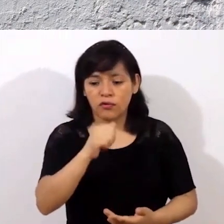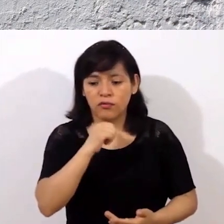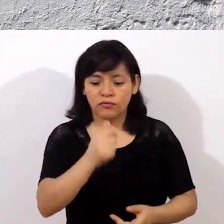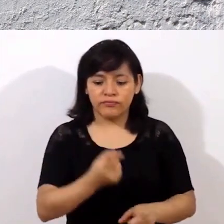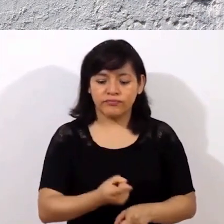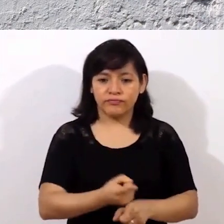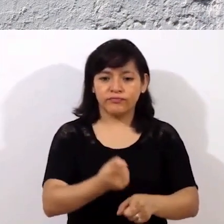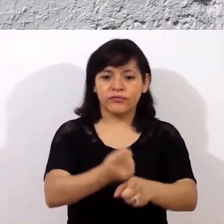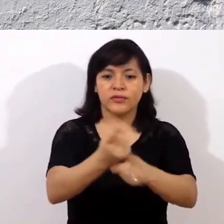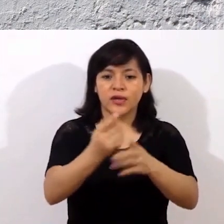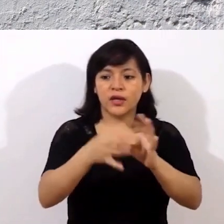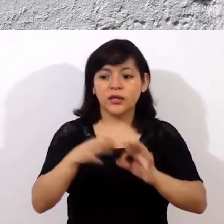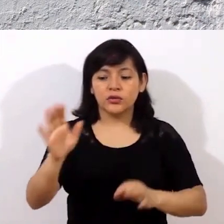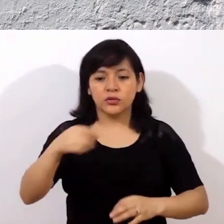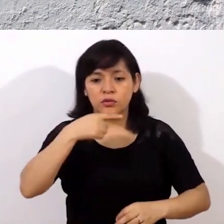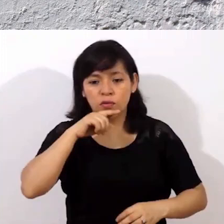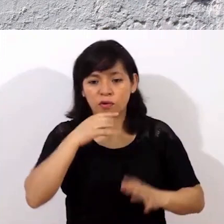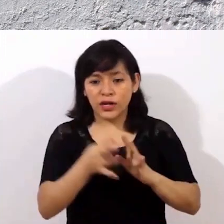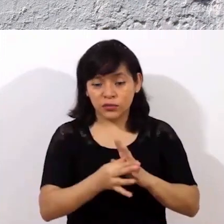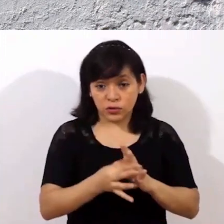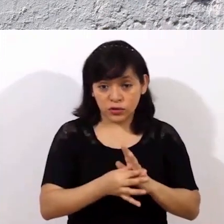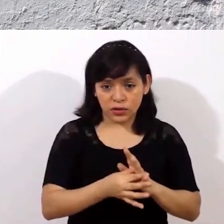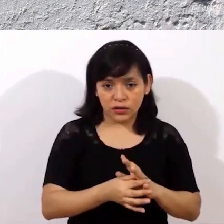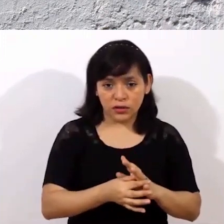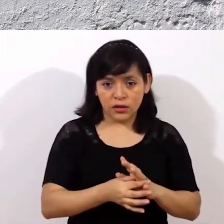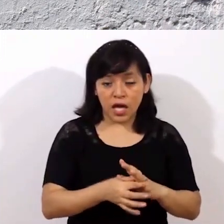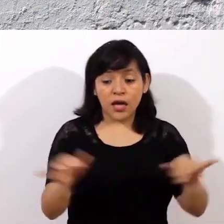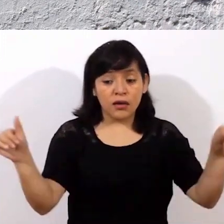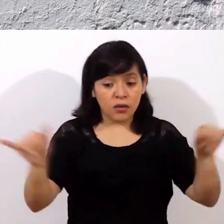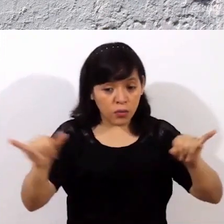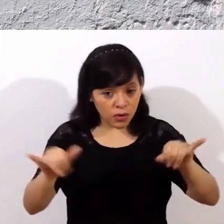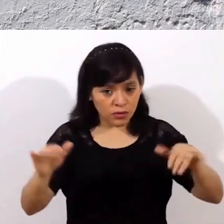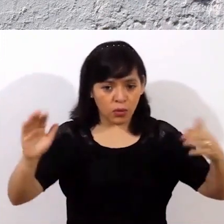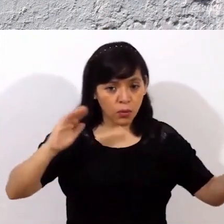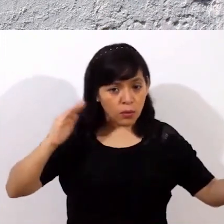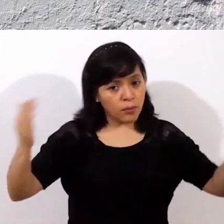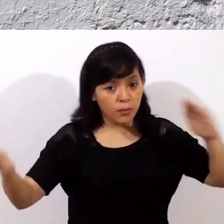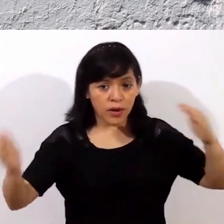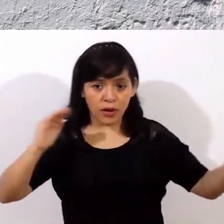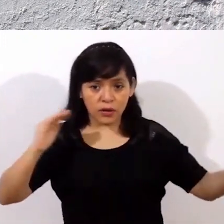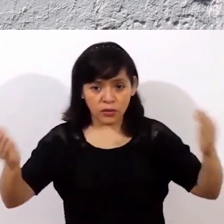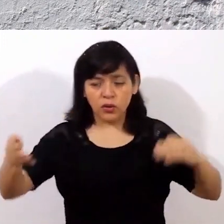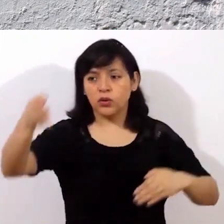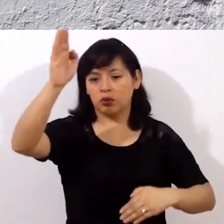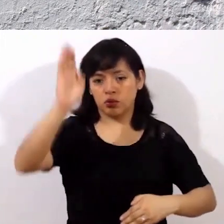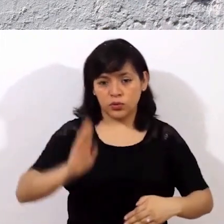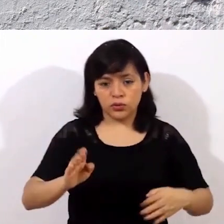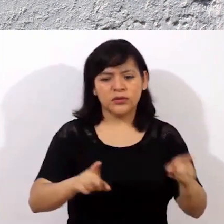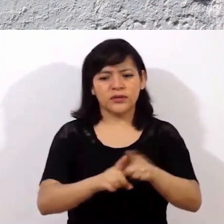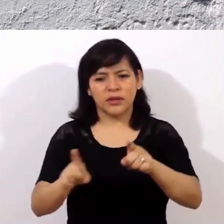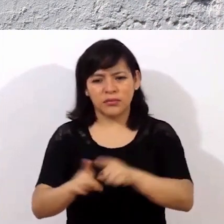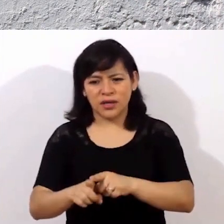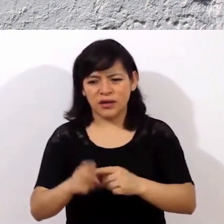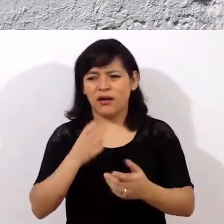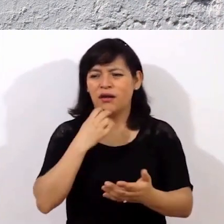se indigna por la infidelidad del pueblo de Israel. Sin embargo, el amor de Oseas